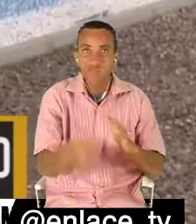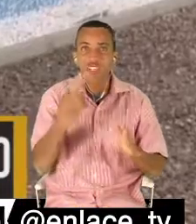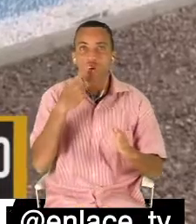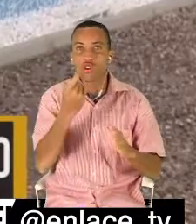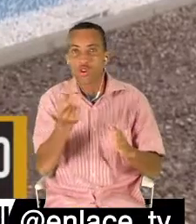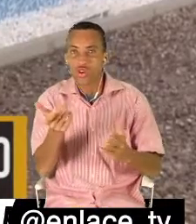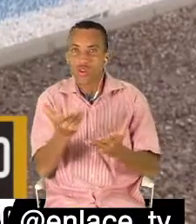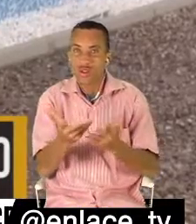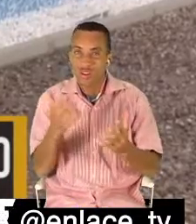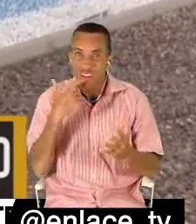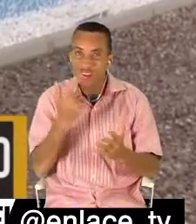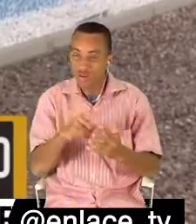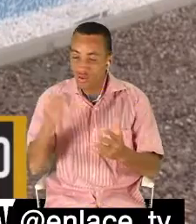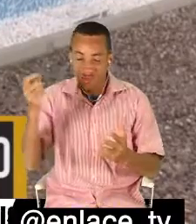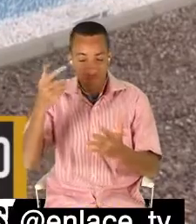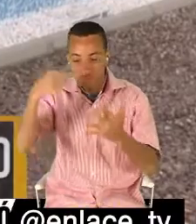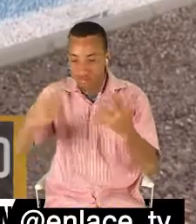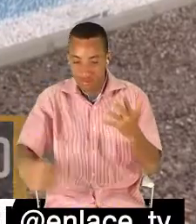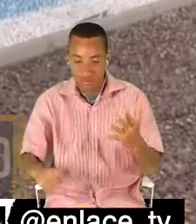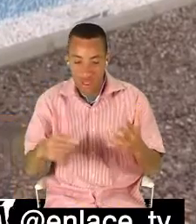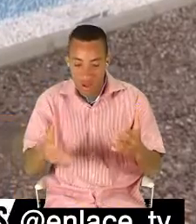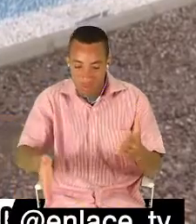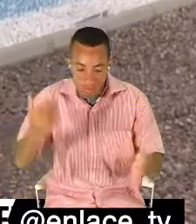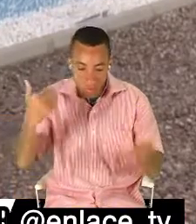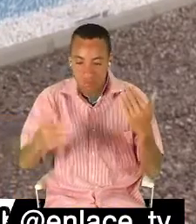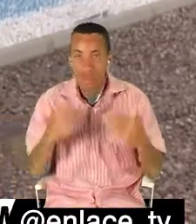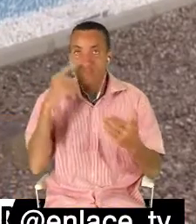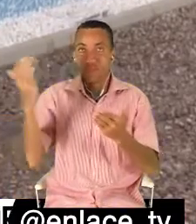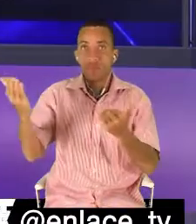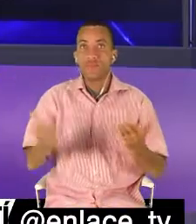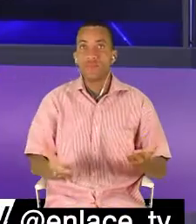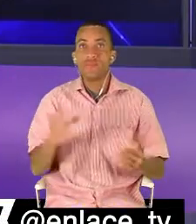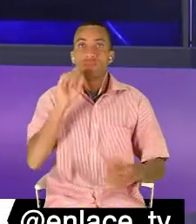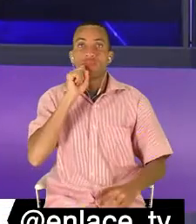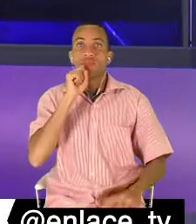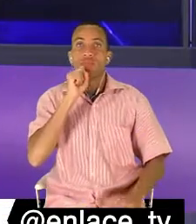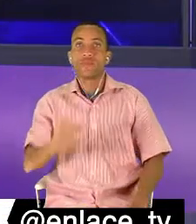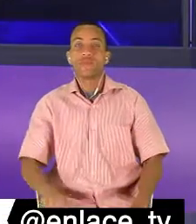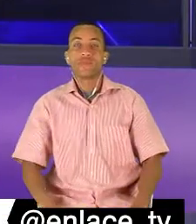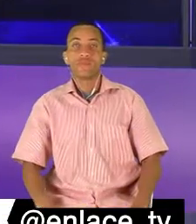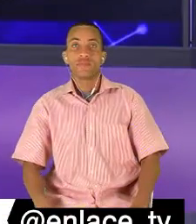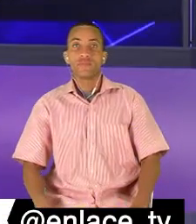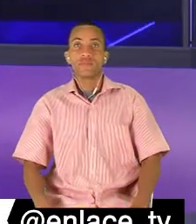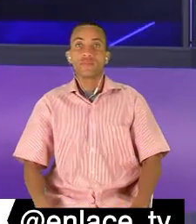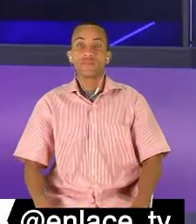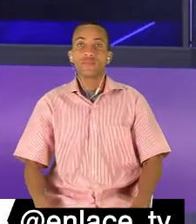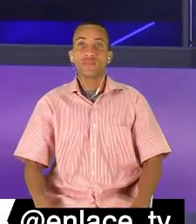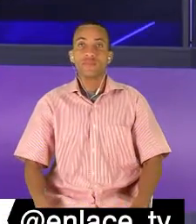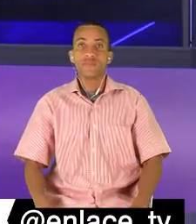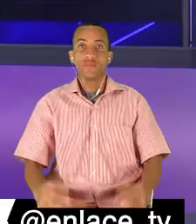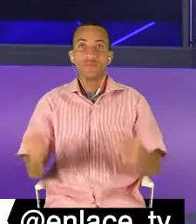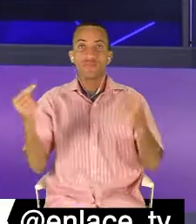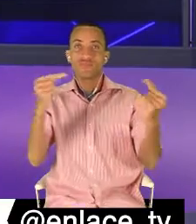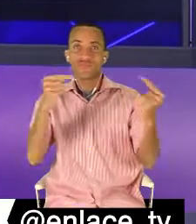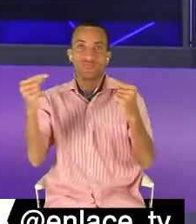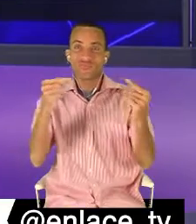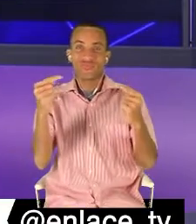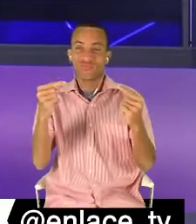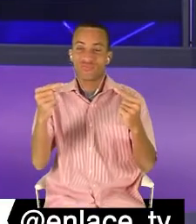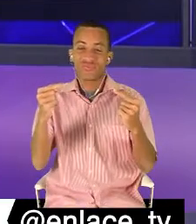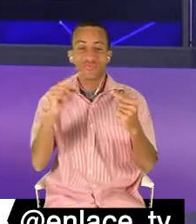para posar ante el gigante y multicolor anuncio de bienvenida a Barranca Bermeja. Polémica entre el alcalde de Barranca Bermeja, Darío